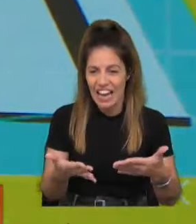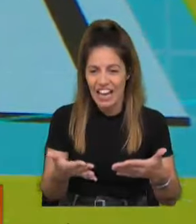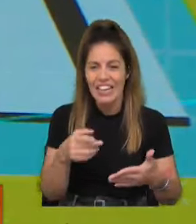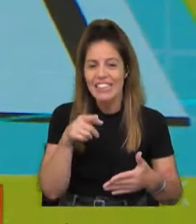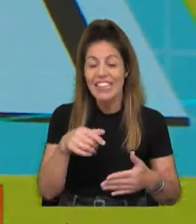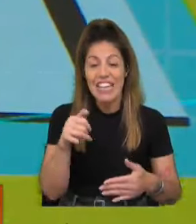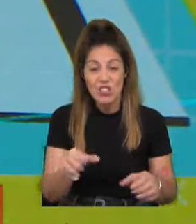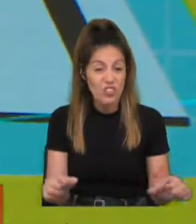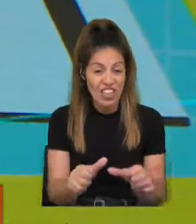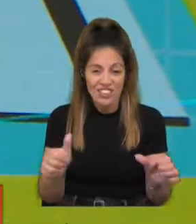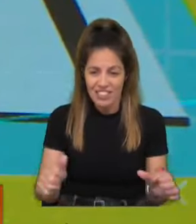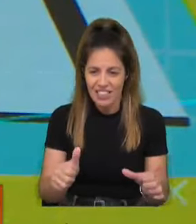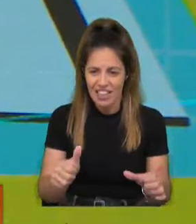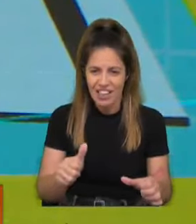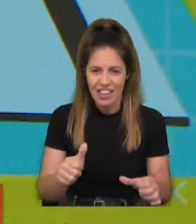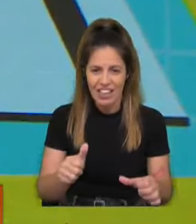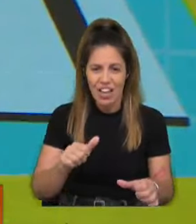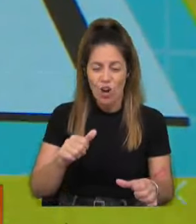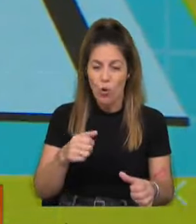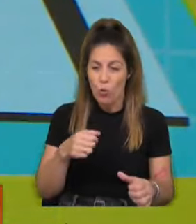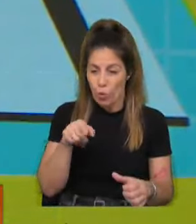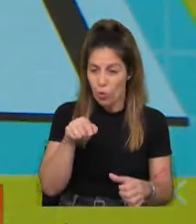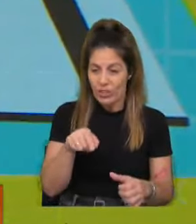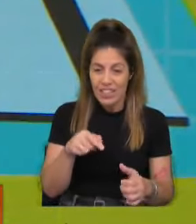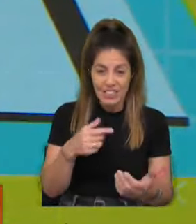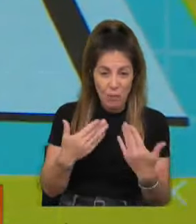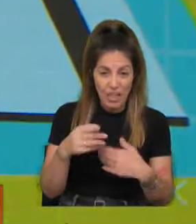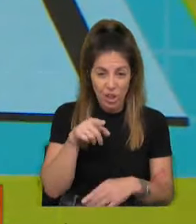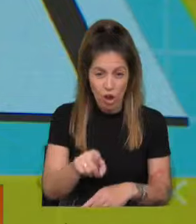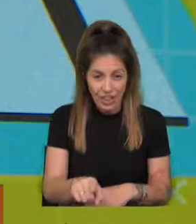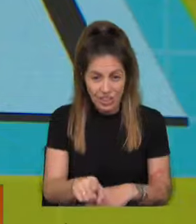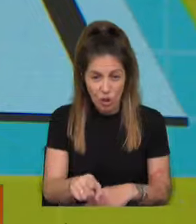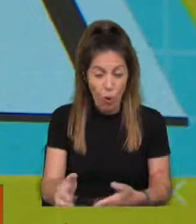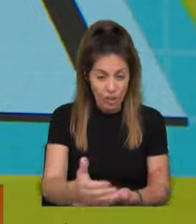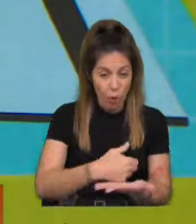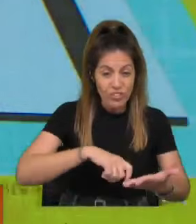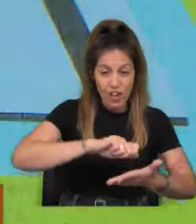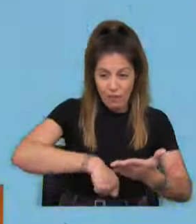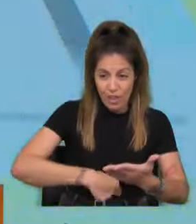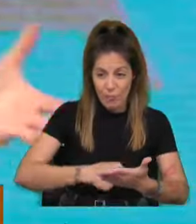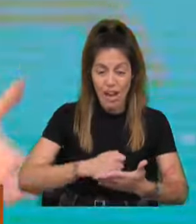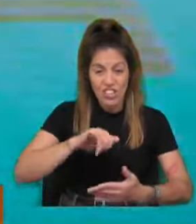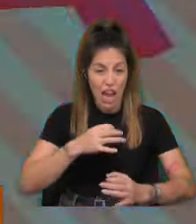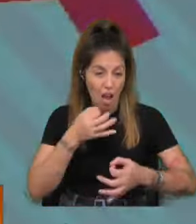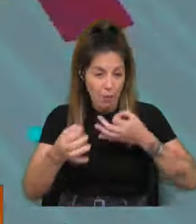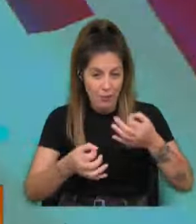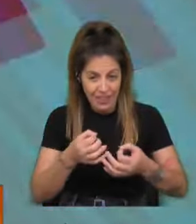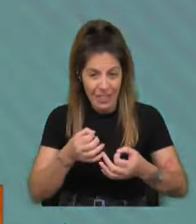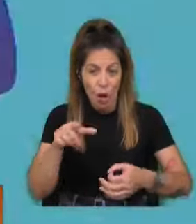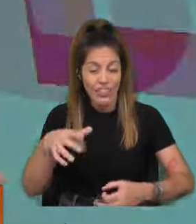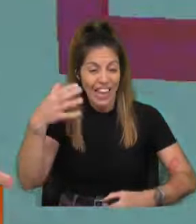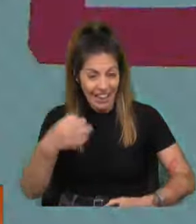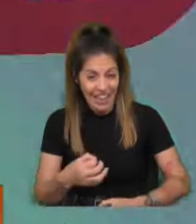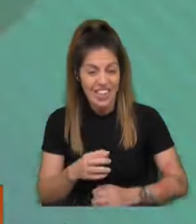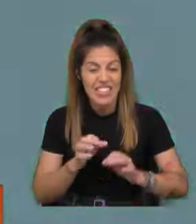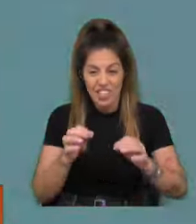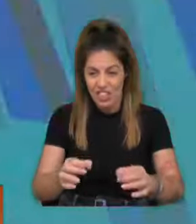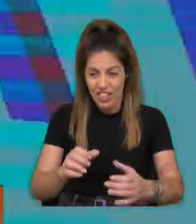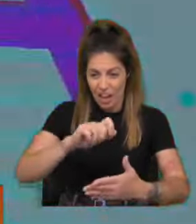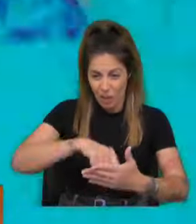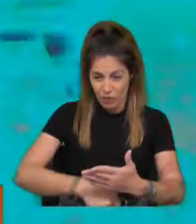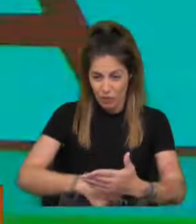eso sucedía ya están atacando eso a la vez que juntan firmas es decir creen que se va a poder llegar si se llegara a las